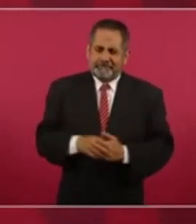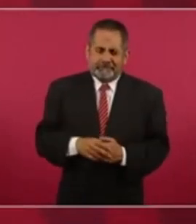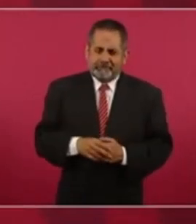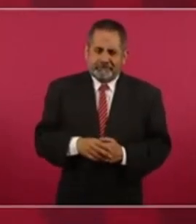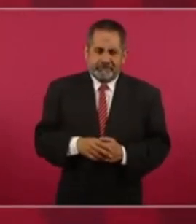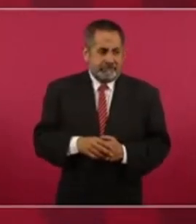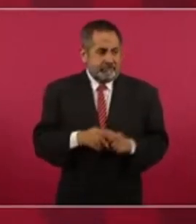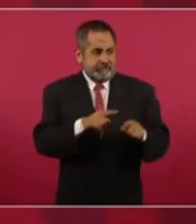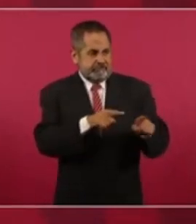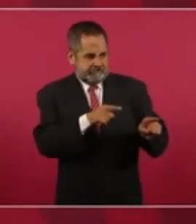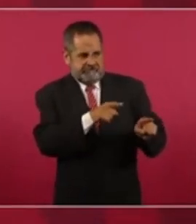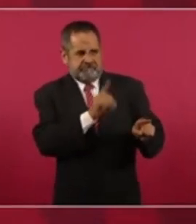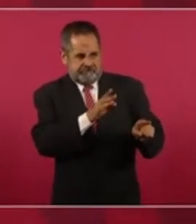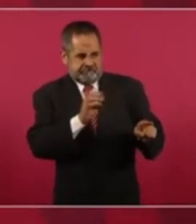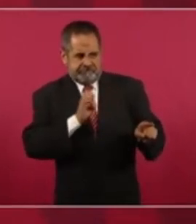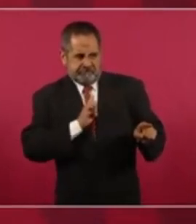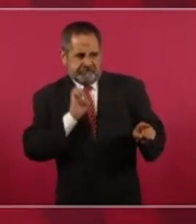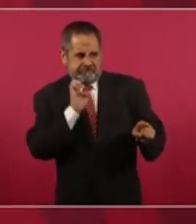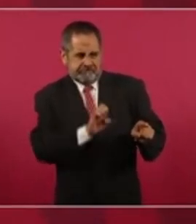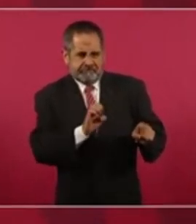a nadie